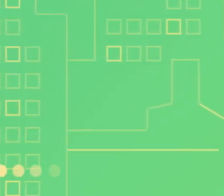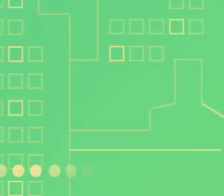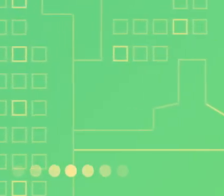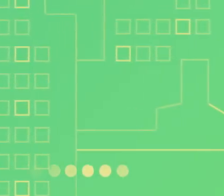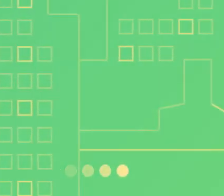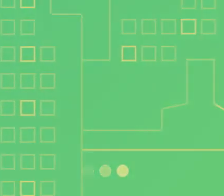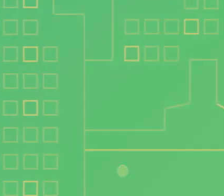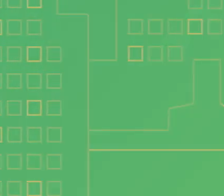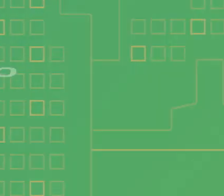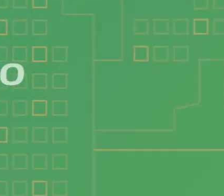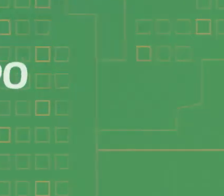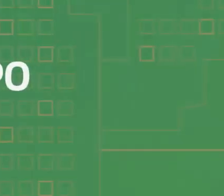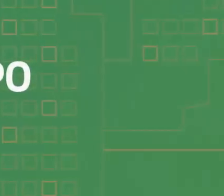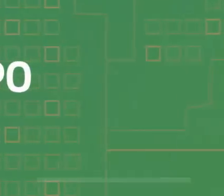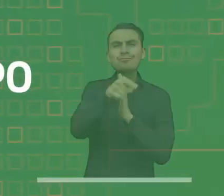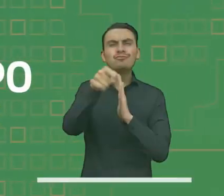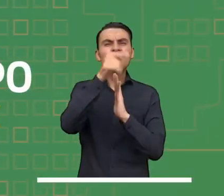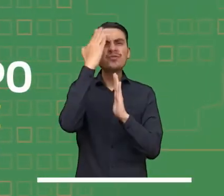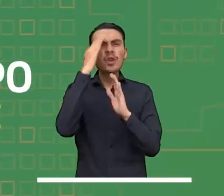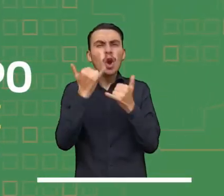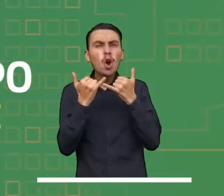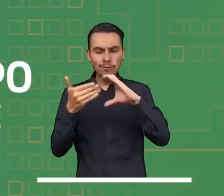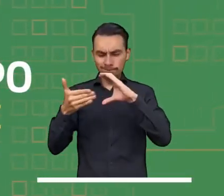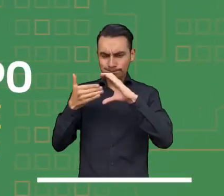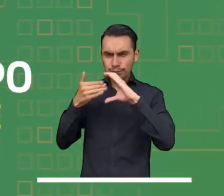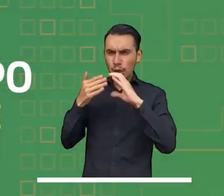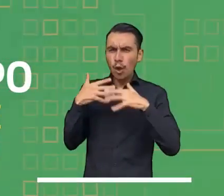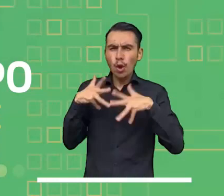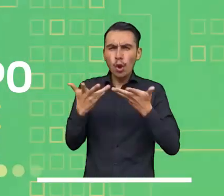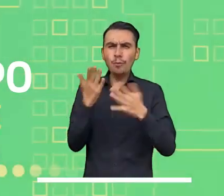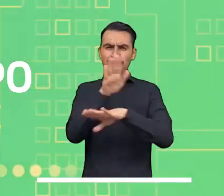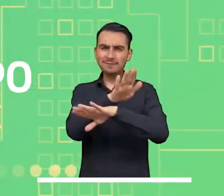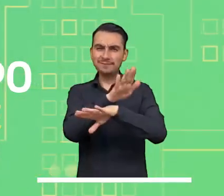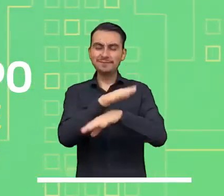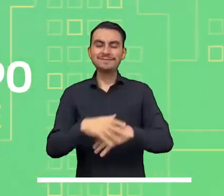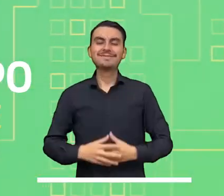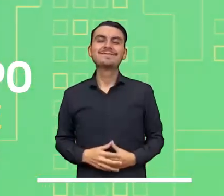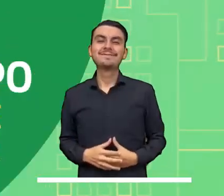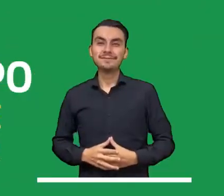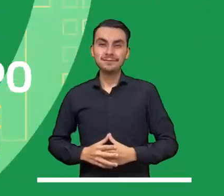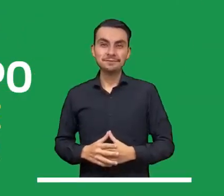Volvemos con ustedes para presentarles el pronóstico del tiempo de la tarde de hoy.